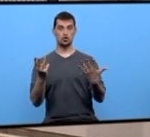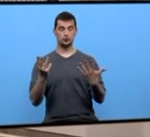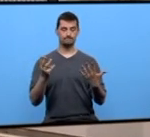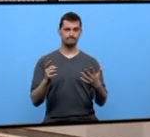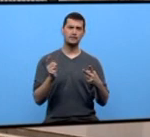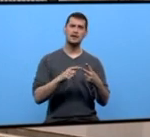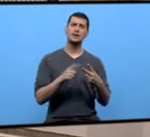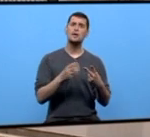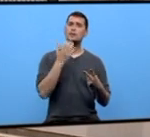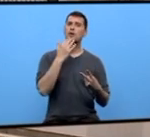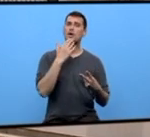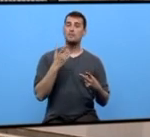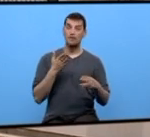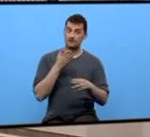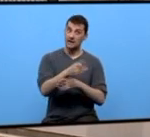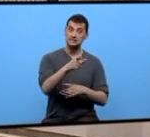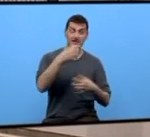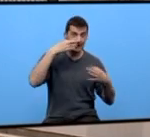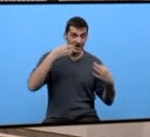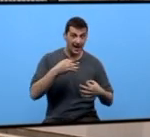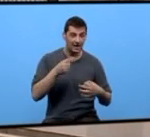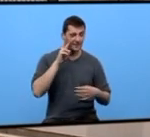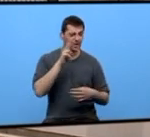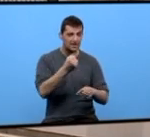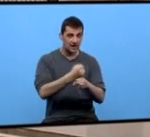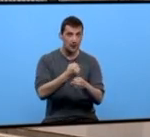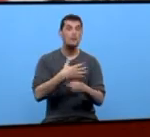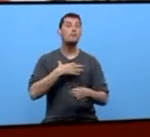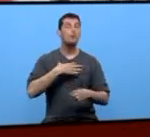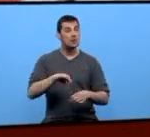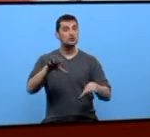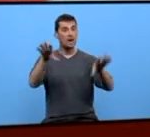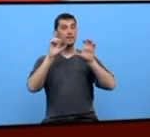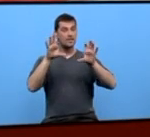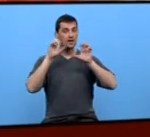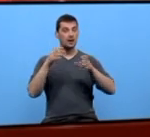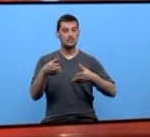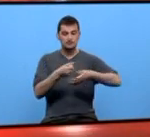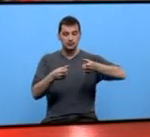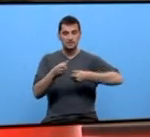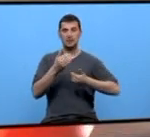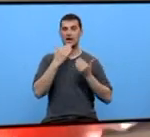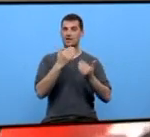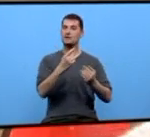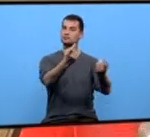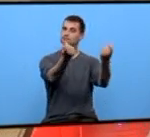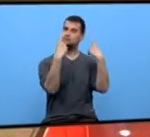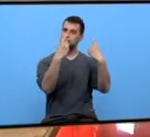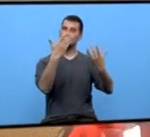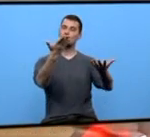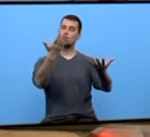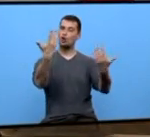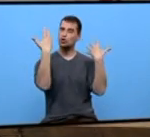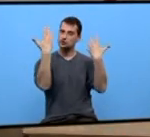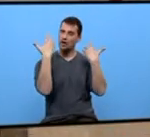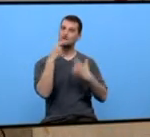que precisamente os que asistan a estas demostracións na capela poderán aprender a técnica dos bolillos coas leccións e consellos das